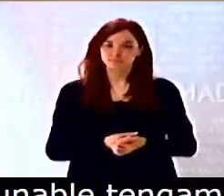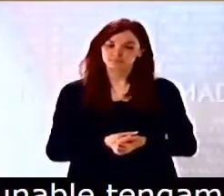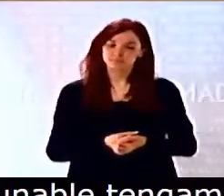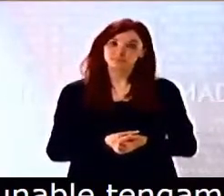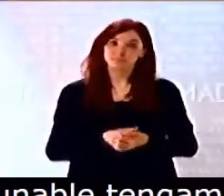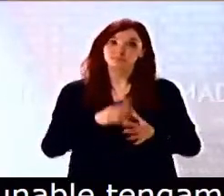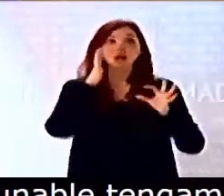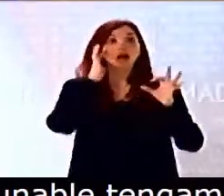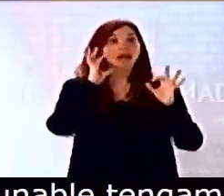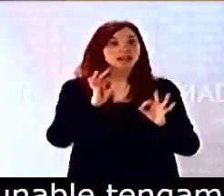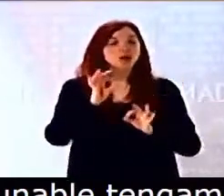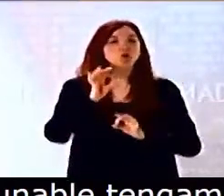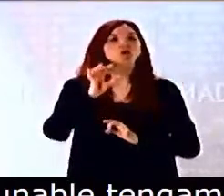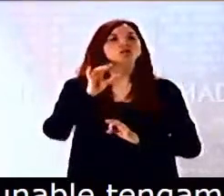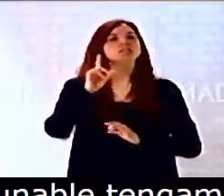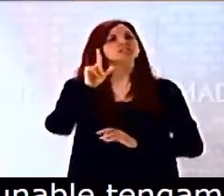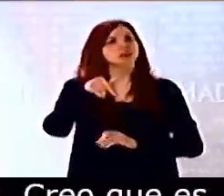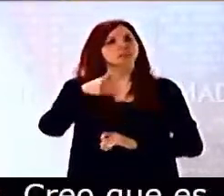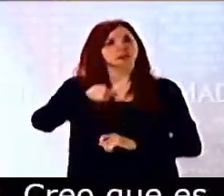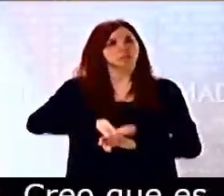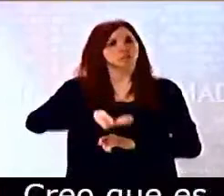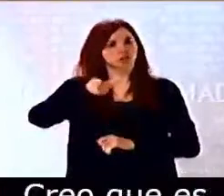Creo que es muy importante